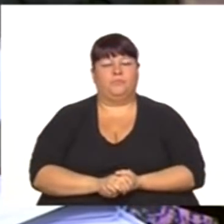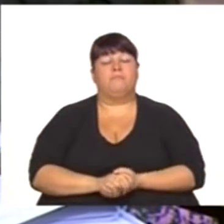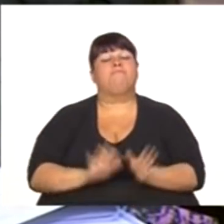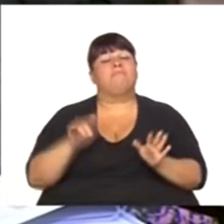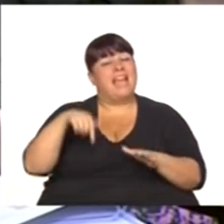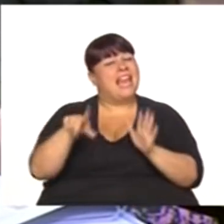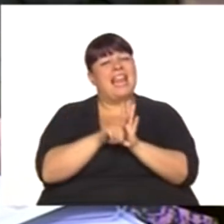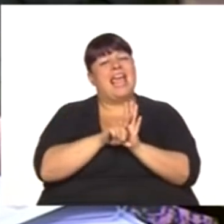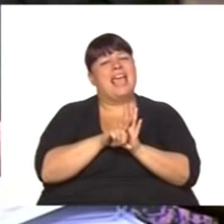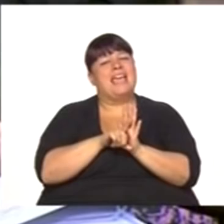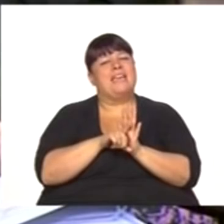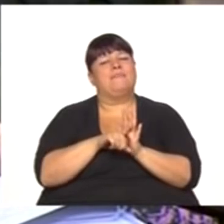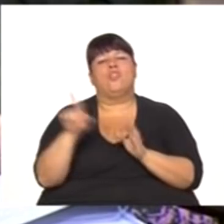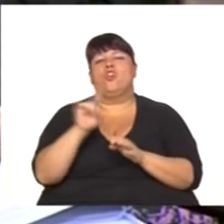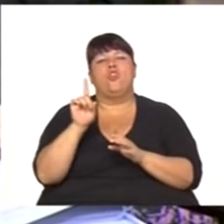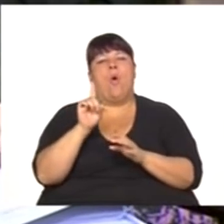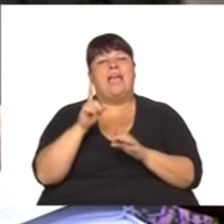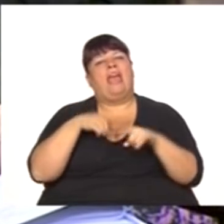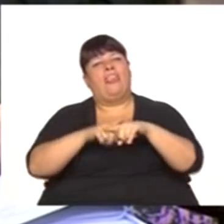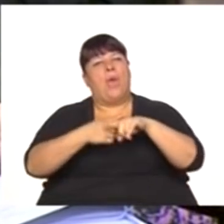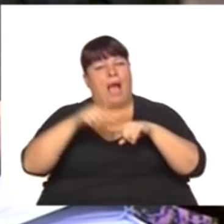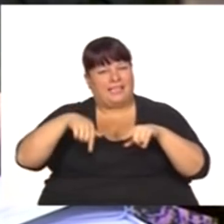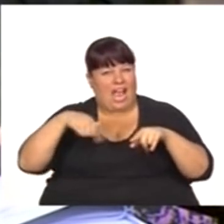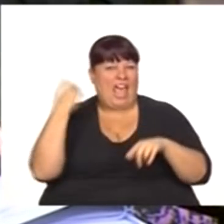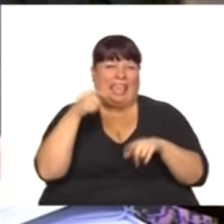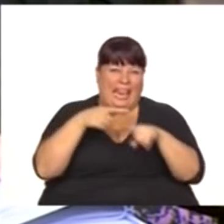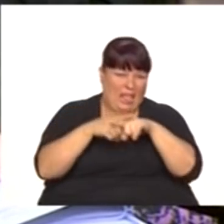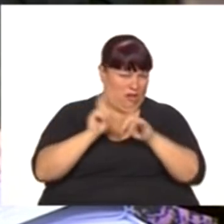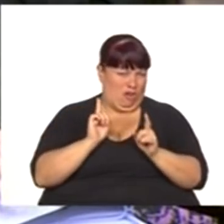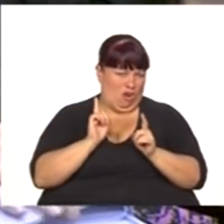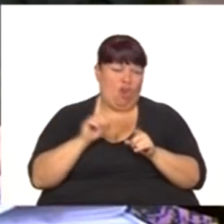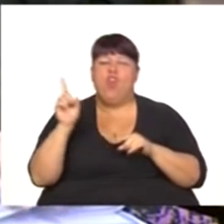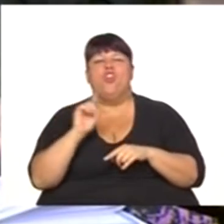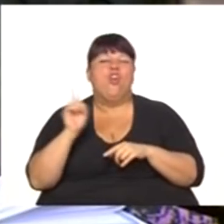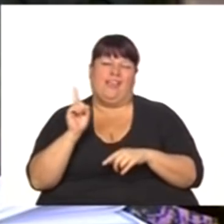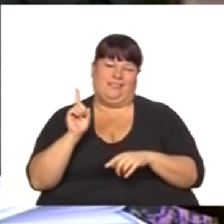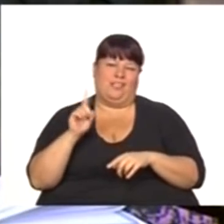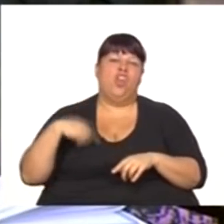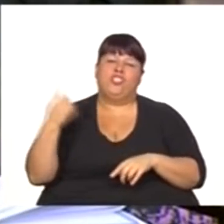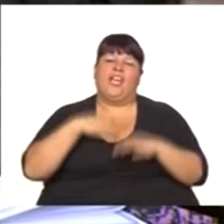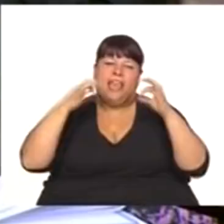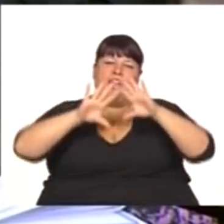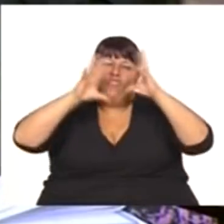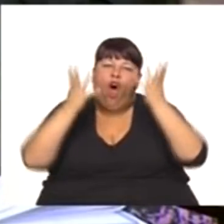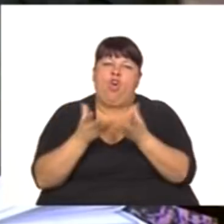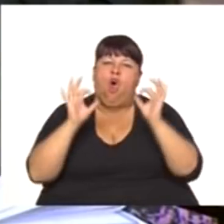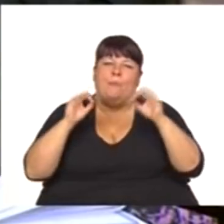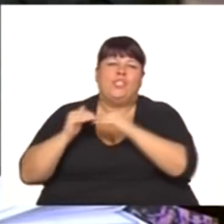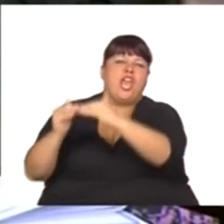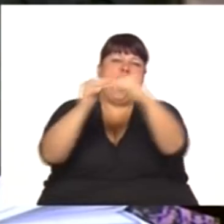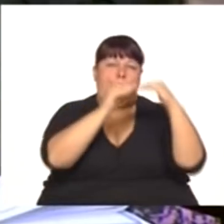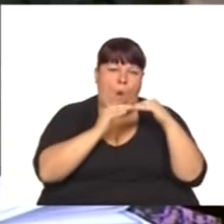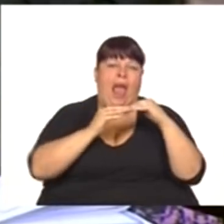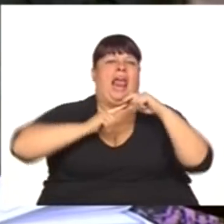Pero esta ley no es esta discusión que estamos pretendiendo. No es. Nosotros queremos un abordaje integral,